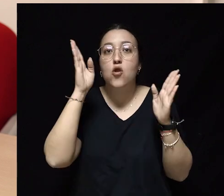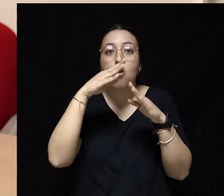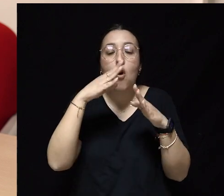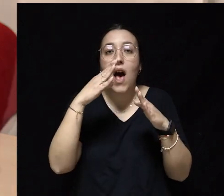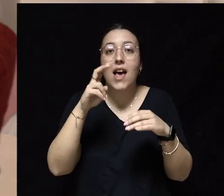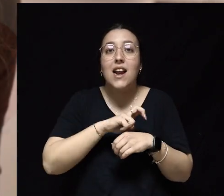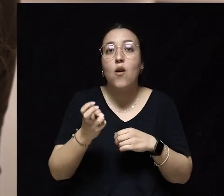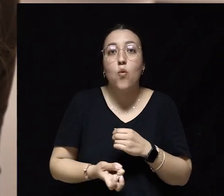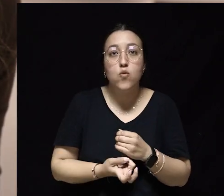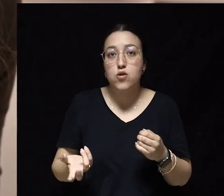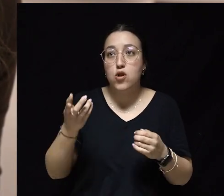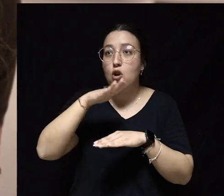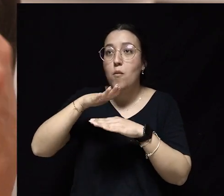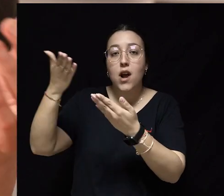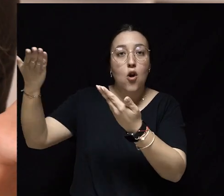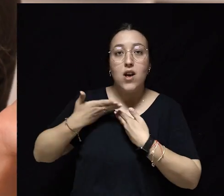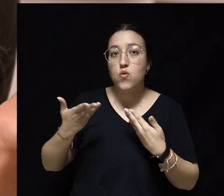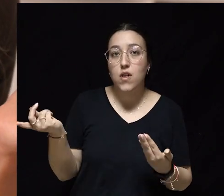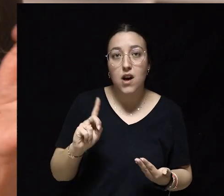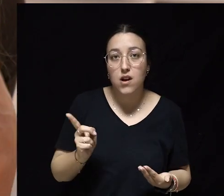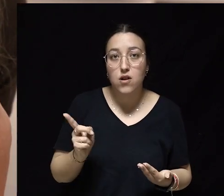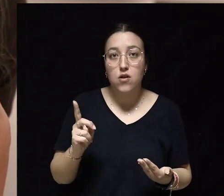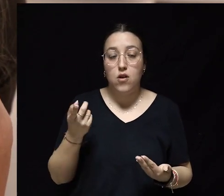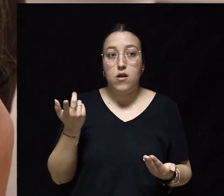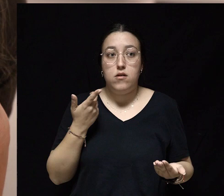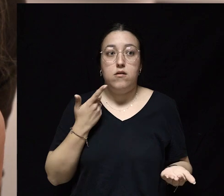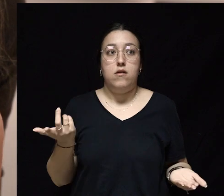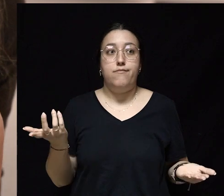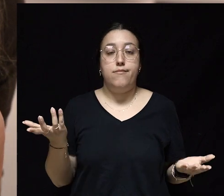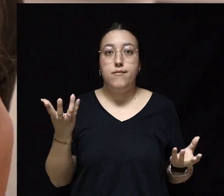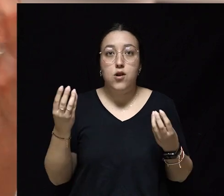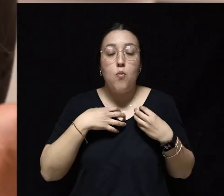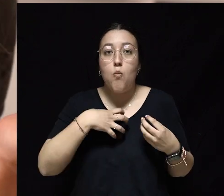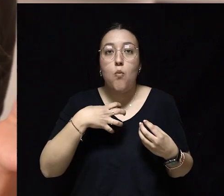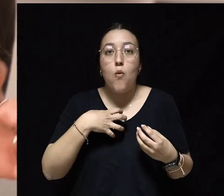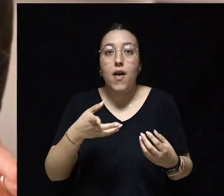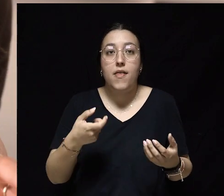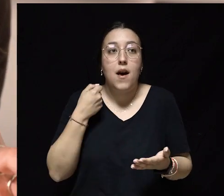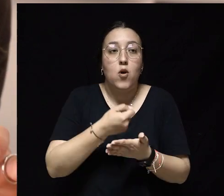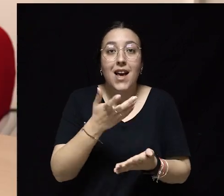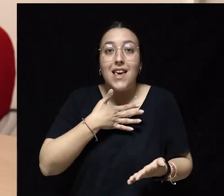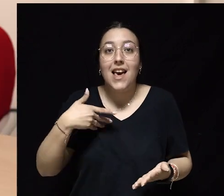mínimo triste. En este centro lo que se puede observar es que lo que decíamos, ¿no?